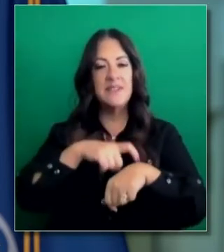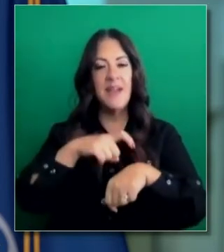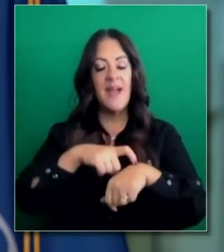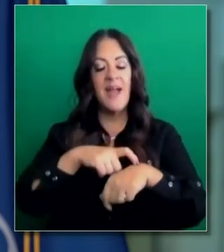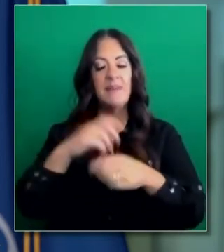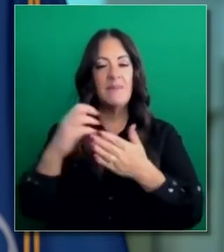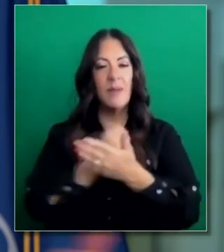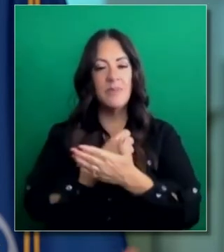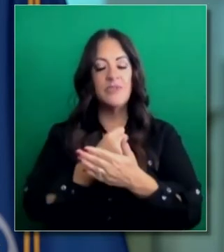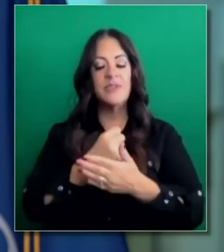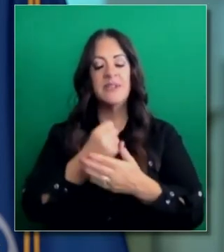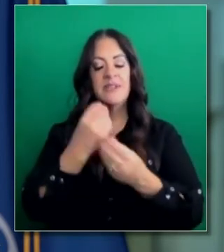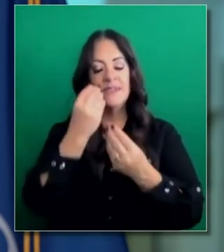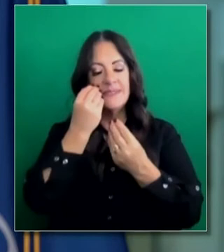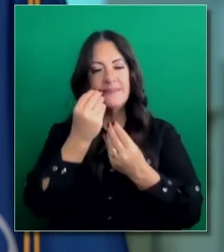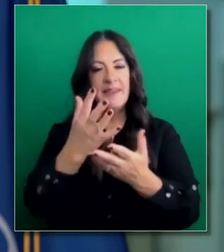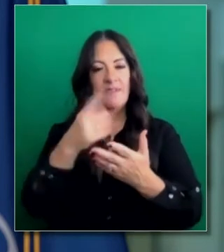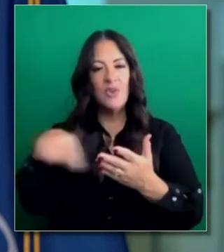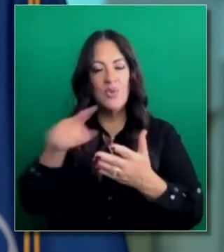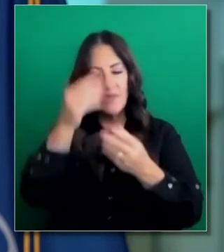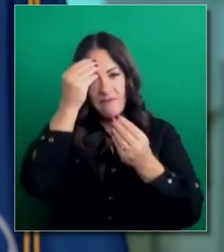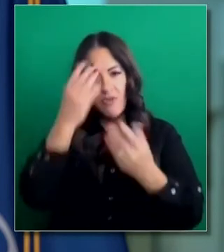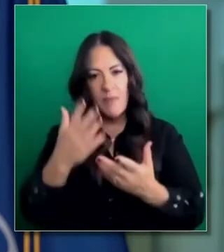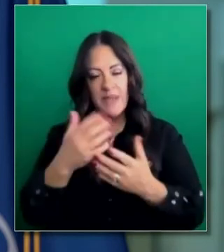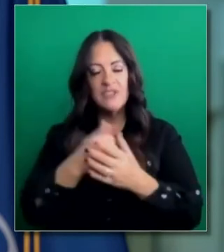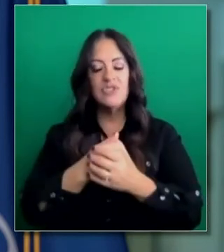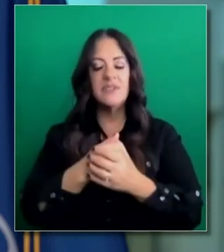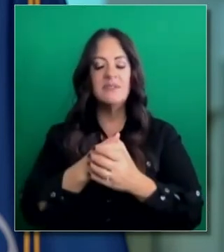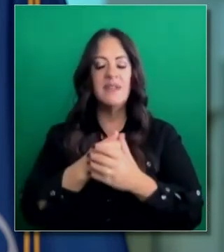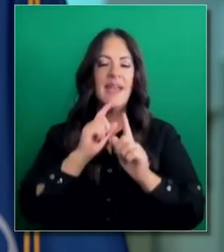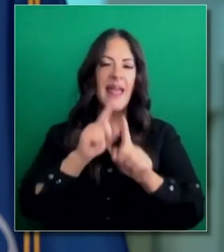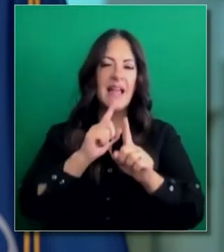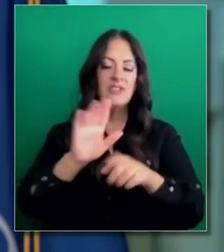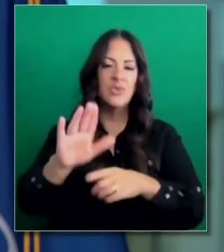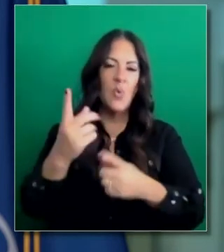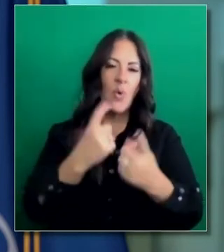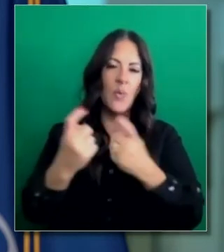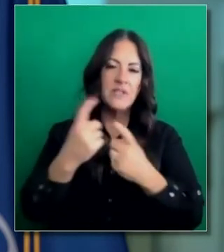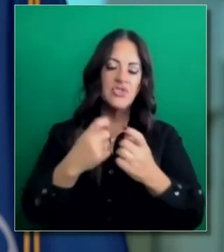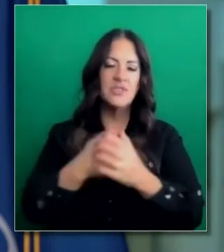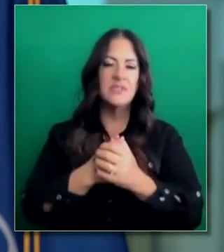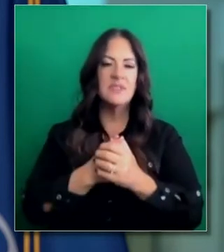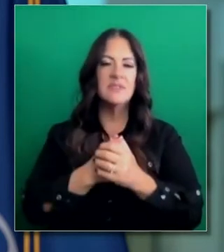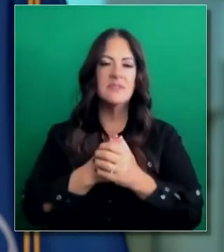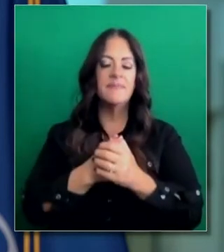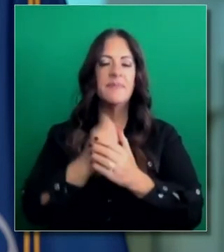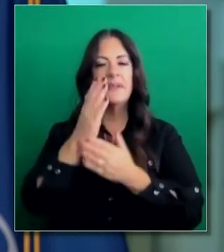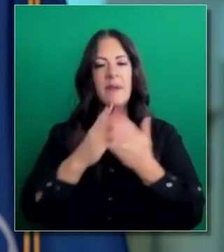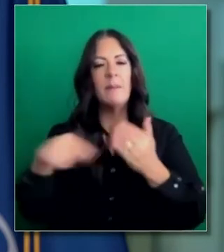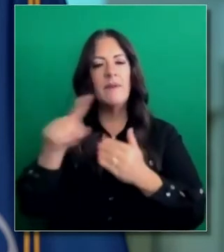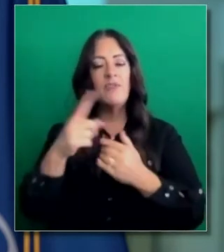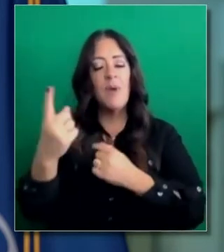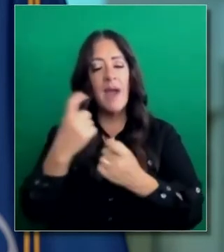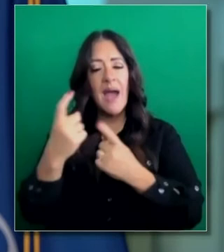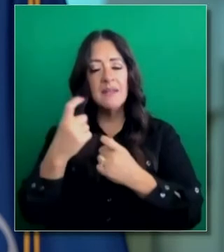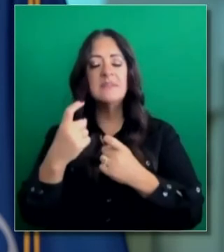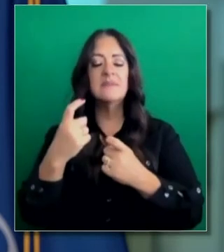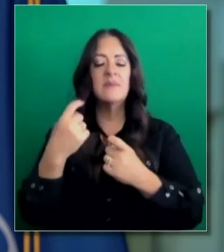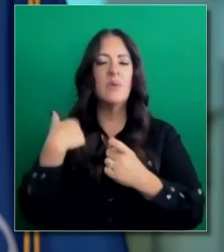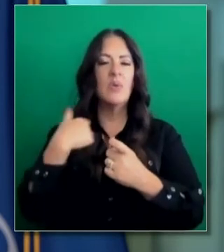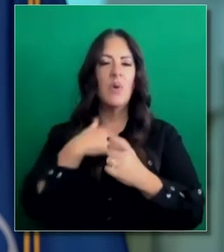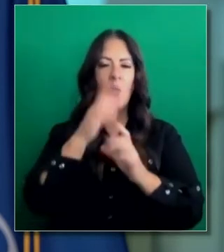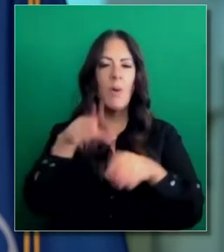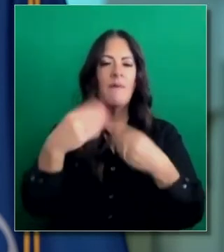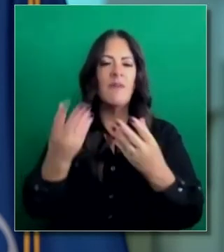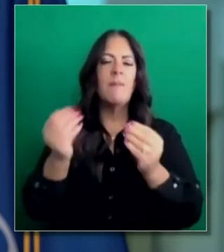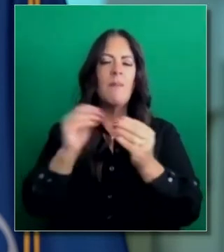darles esta reseña respondiendo a preguntas la información que prometimos se las entregaremos a los que pidieron eso